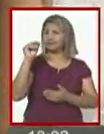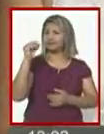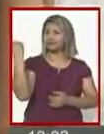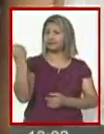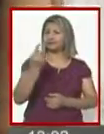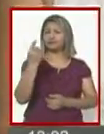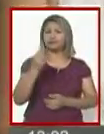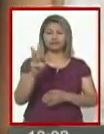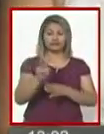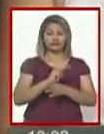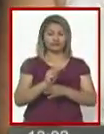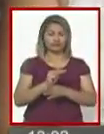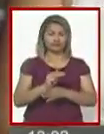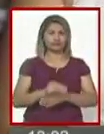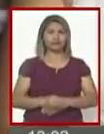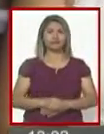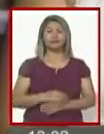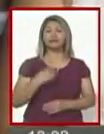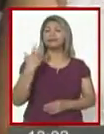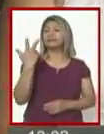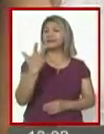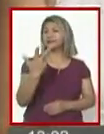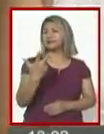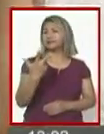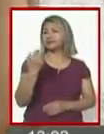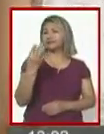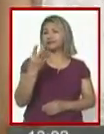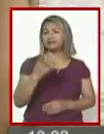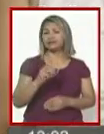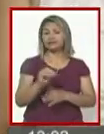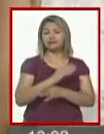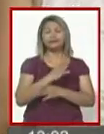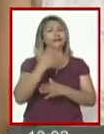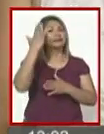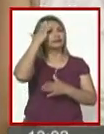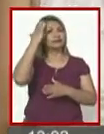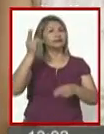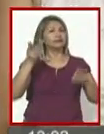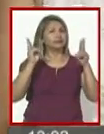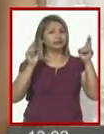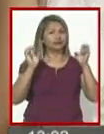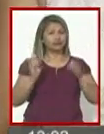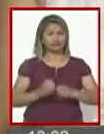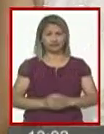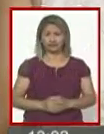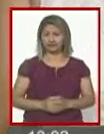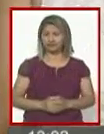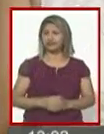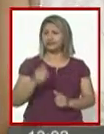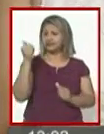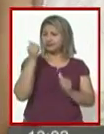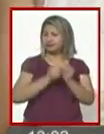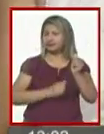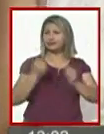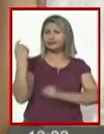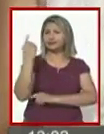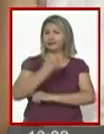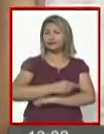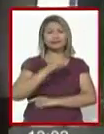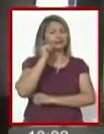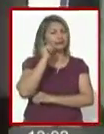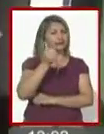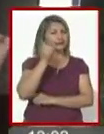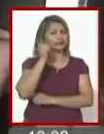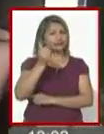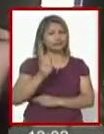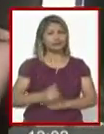la única, señor ministro. Por lo menos 3-4 ambulancias, porque las emergencias son cada día, todos